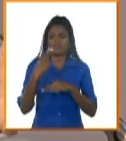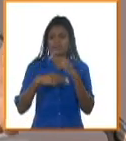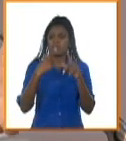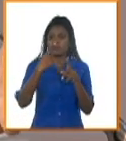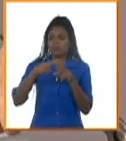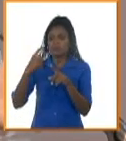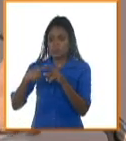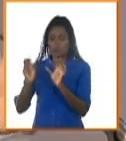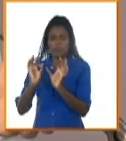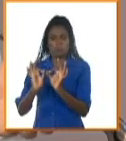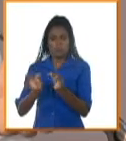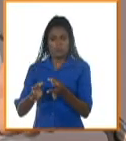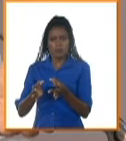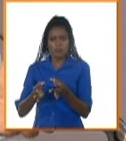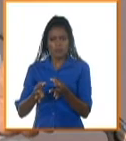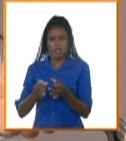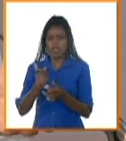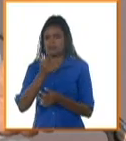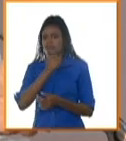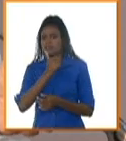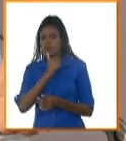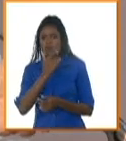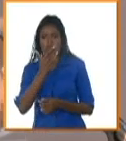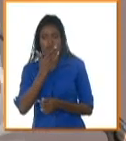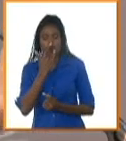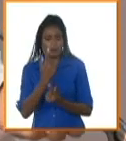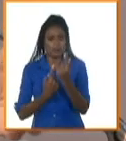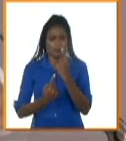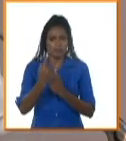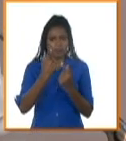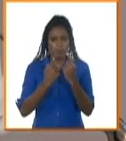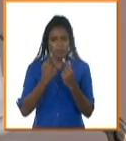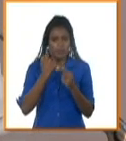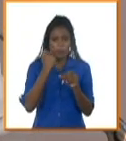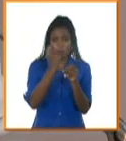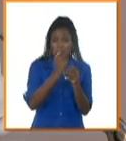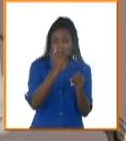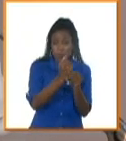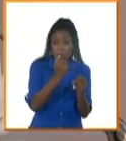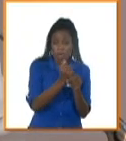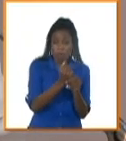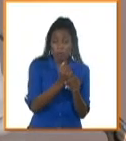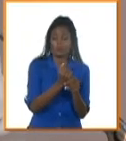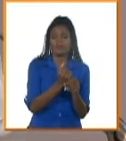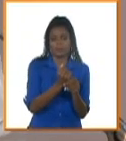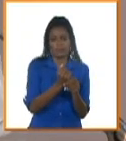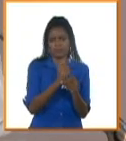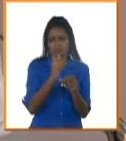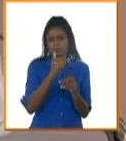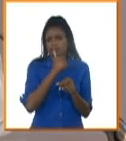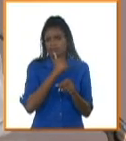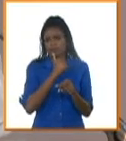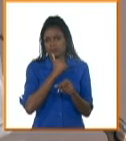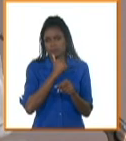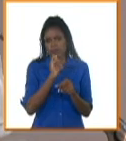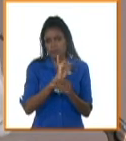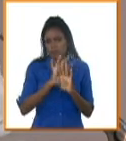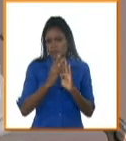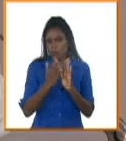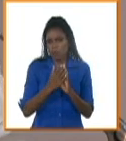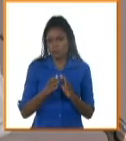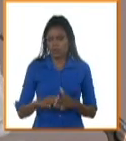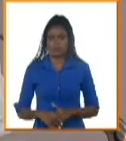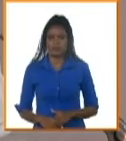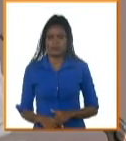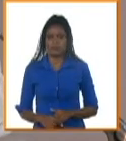que realmente le traigan dificultades desde el punto de vista operacional y desde el punto de vista de su trabajo y de su